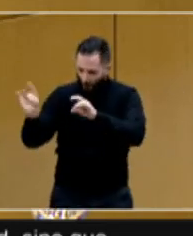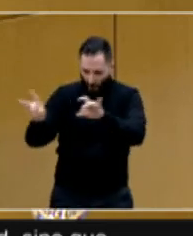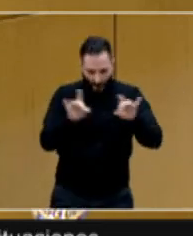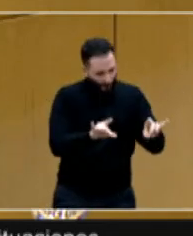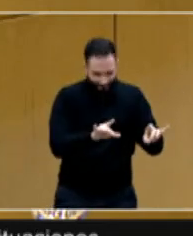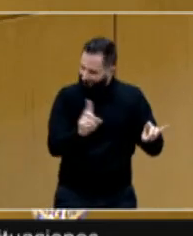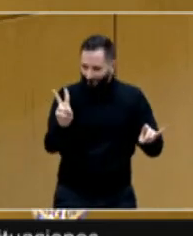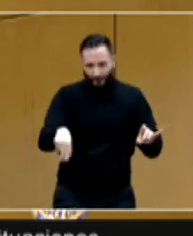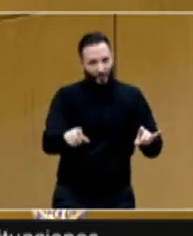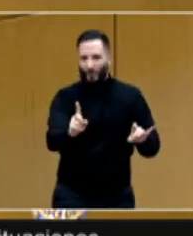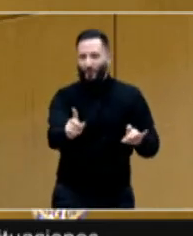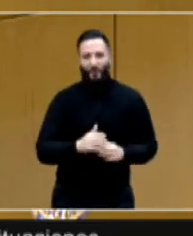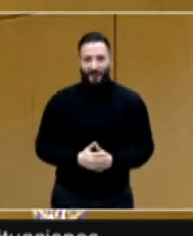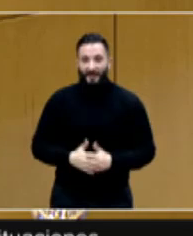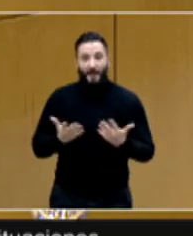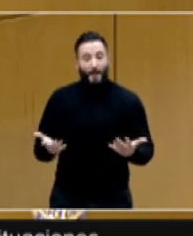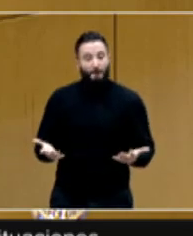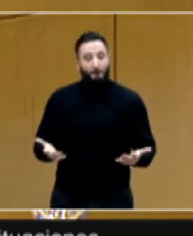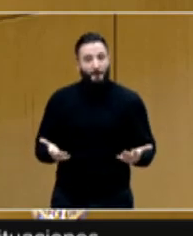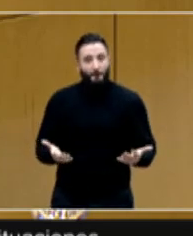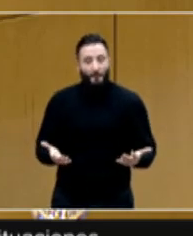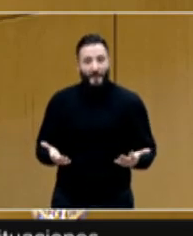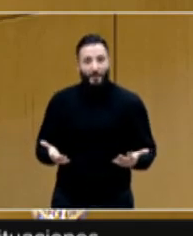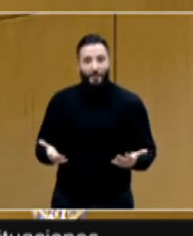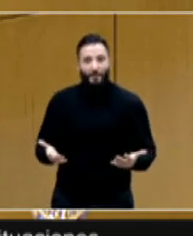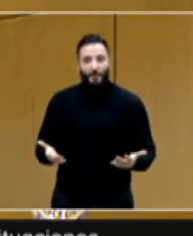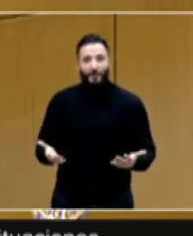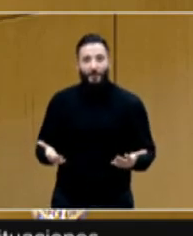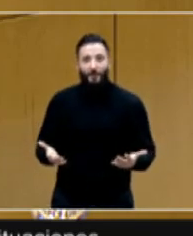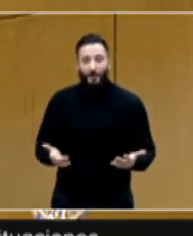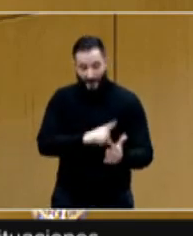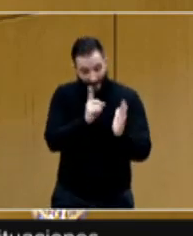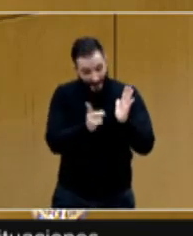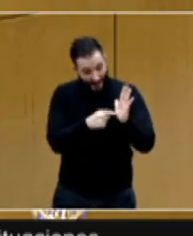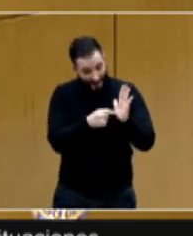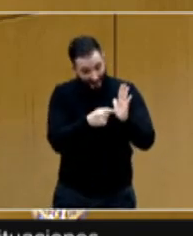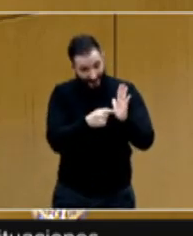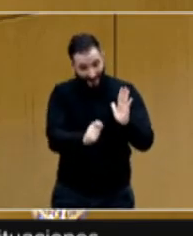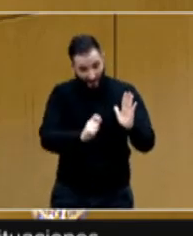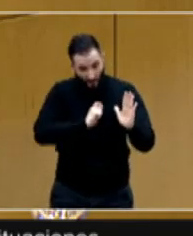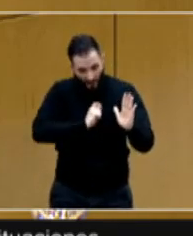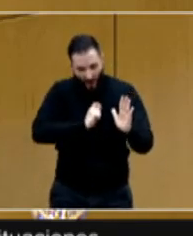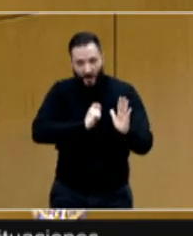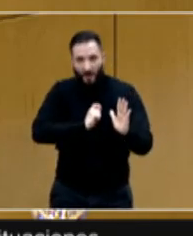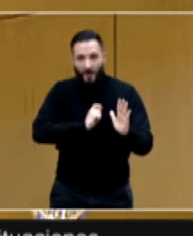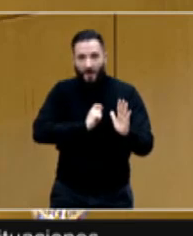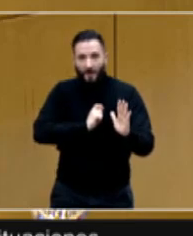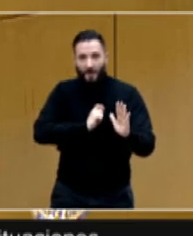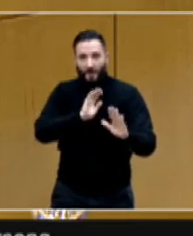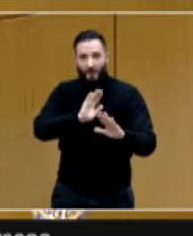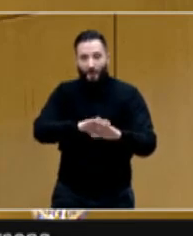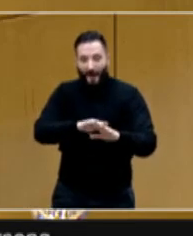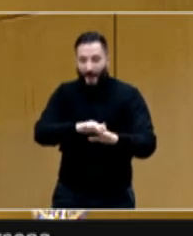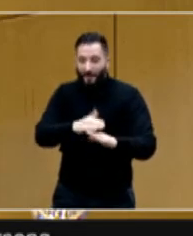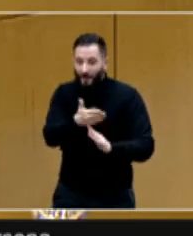pero la posibilidad que les da la ley es precisamente tener acceder a la